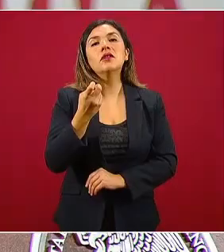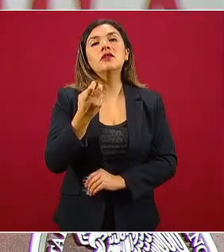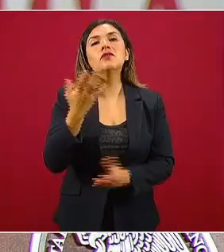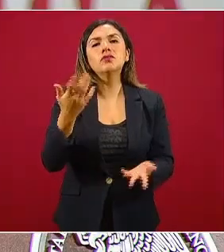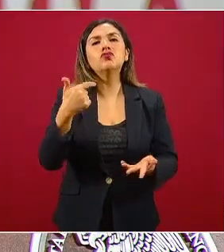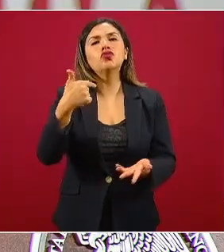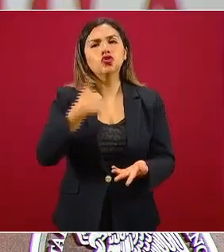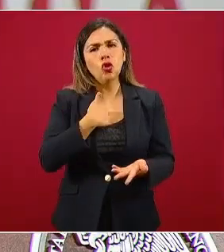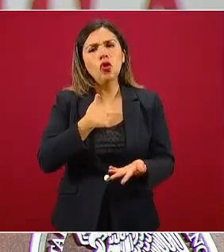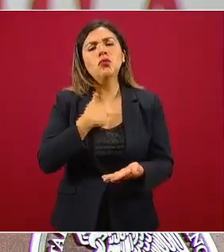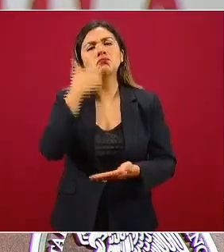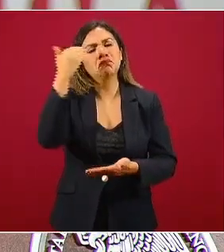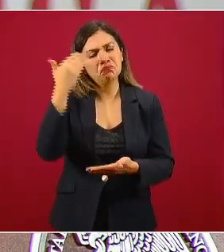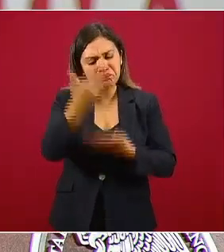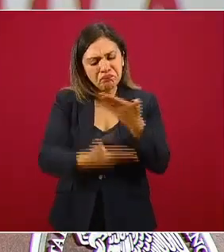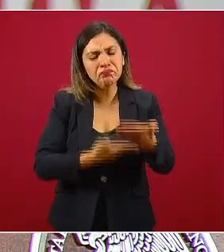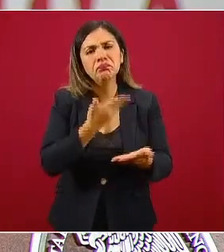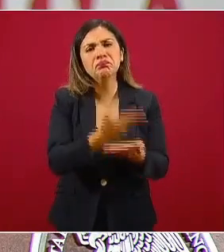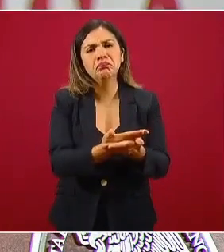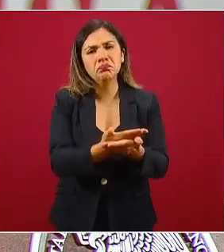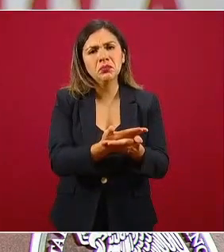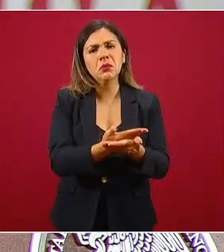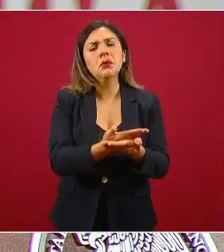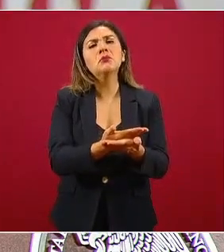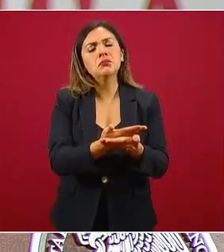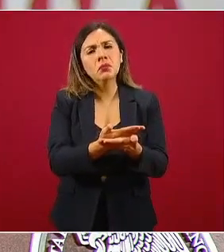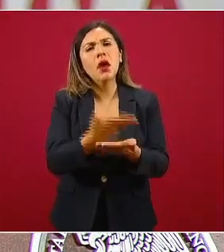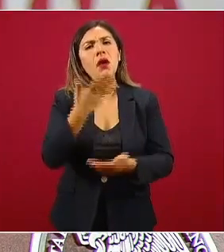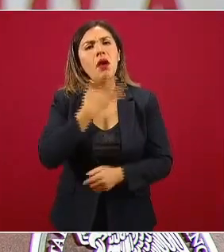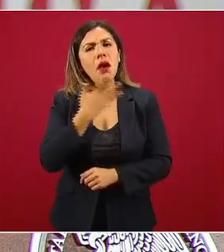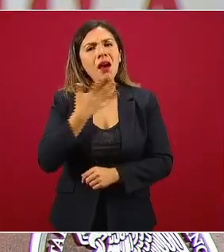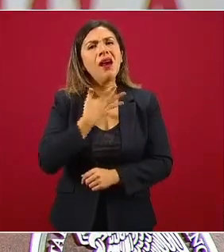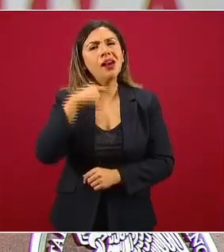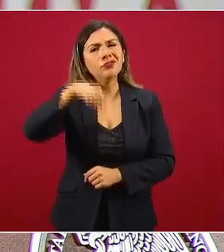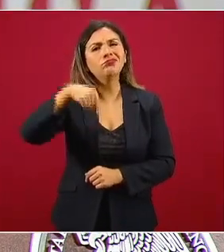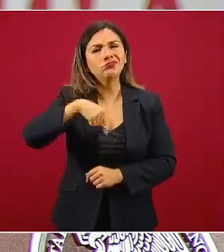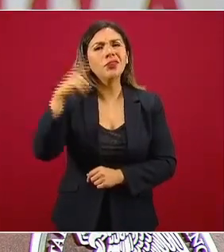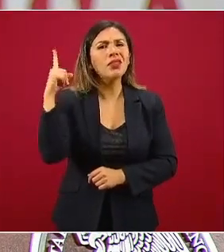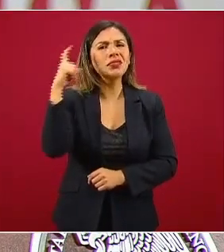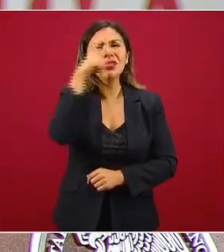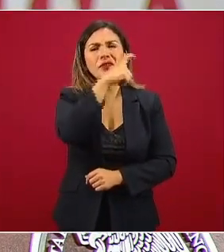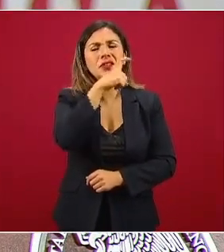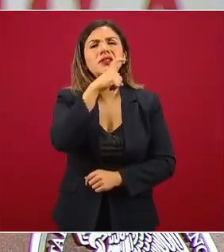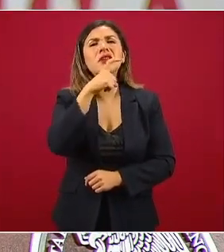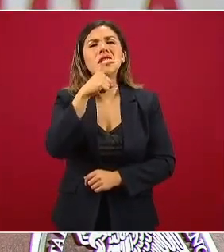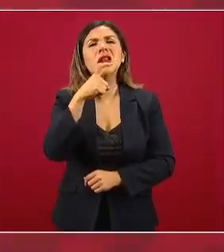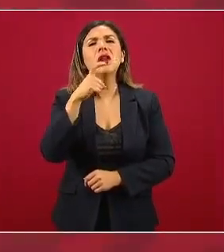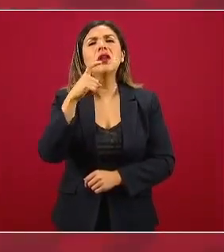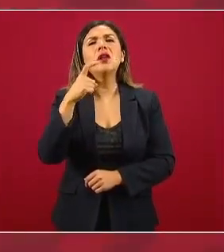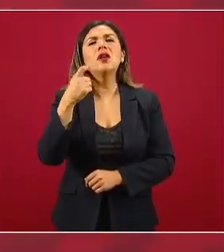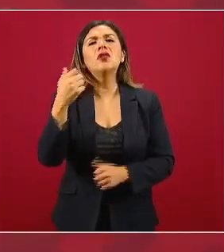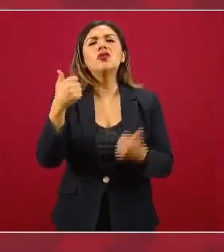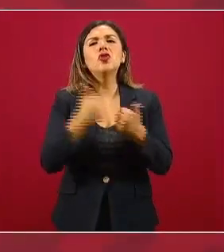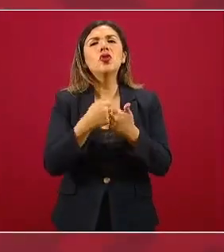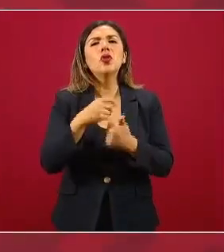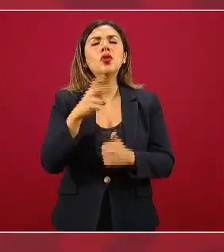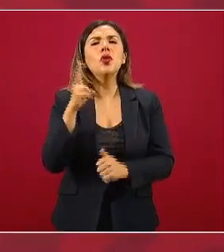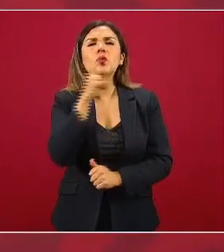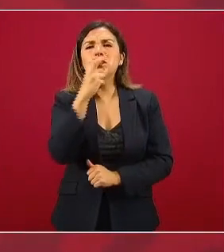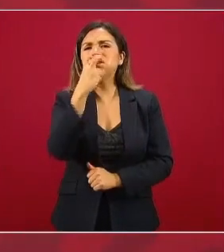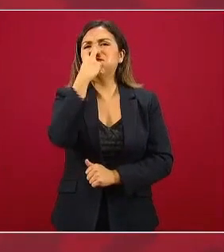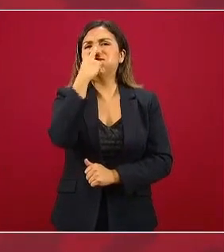le planteo de que teníamos dificultad con los